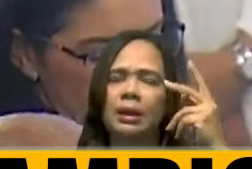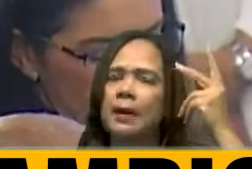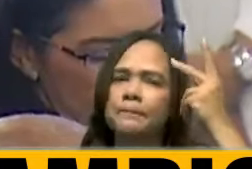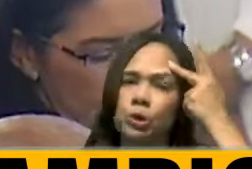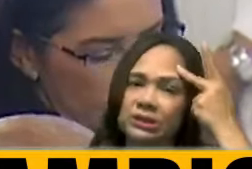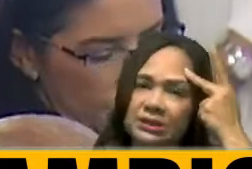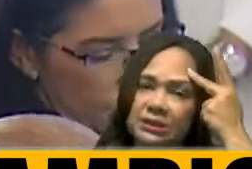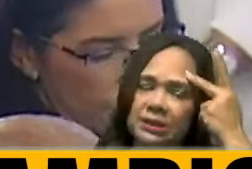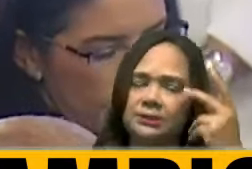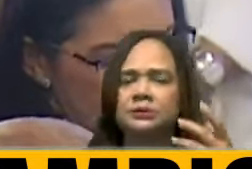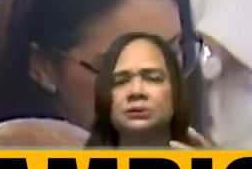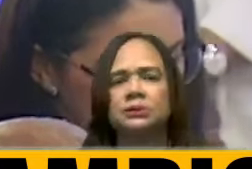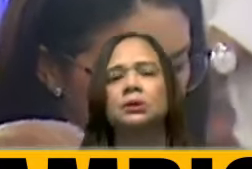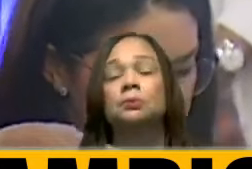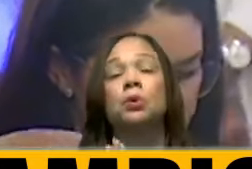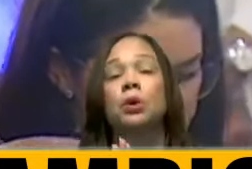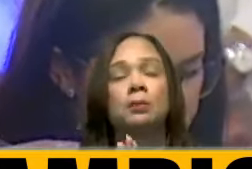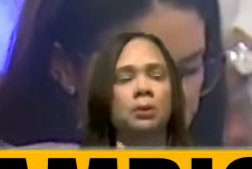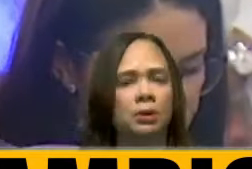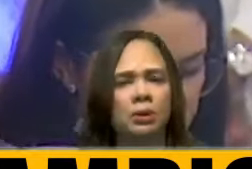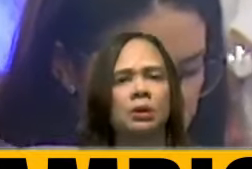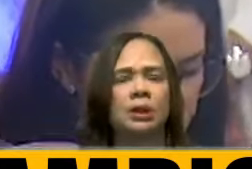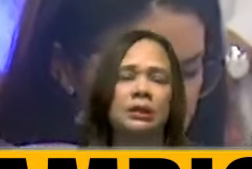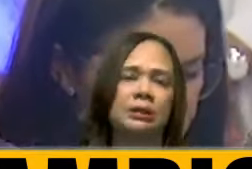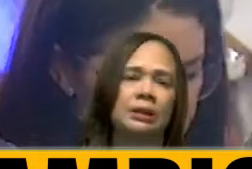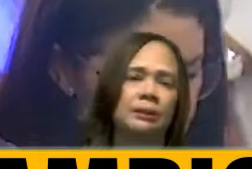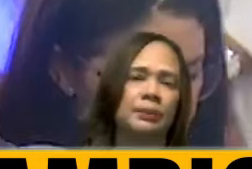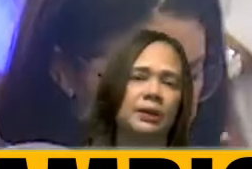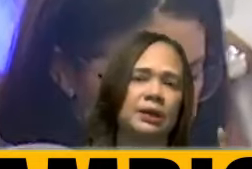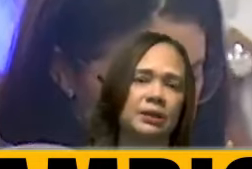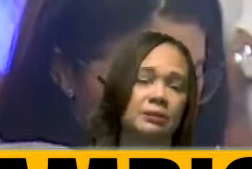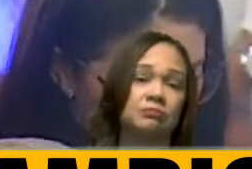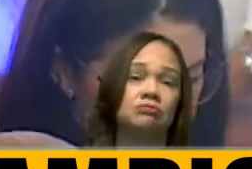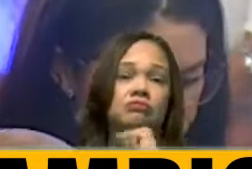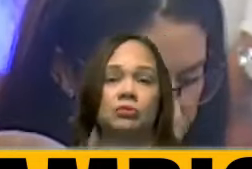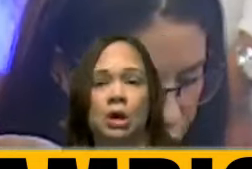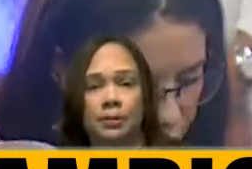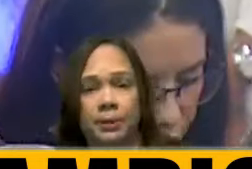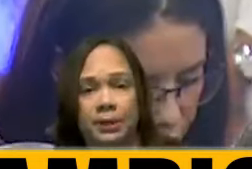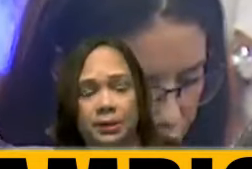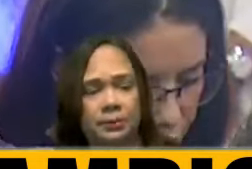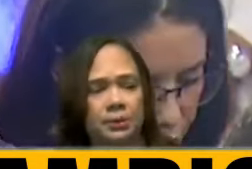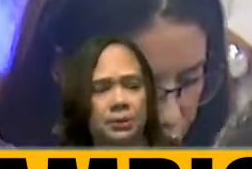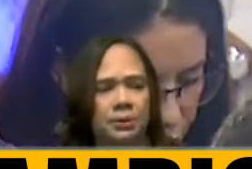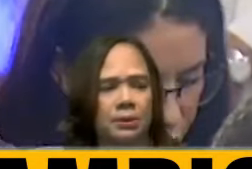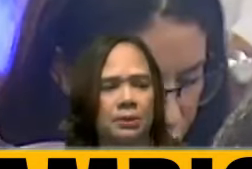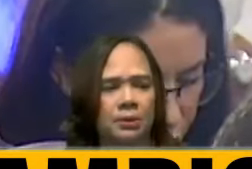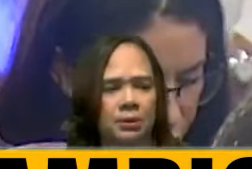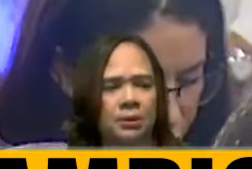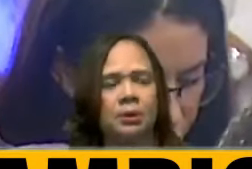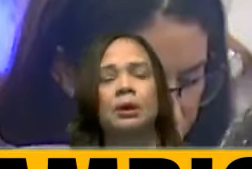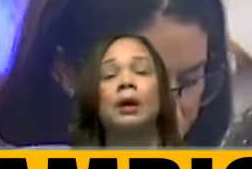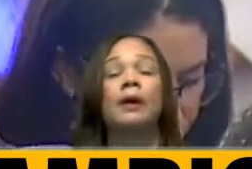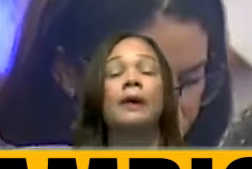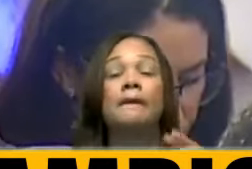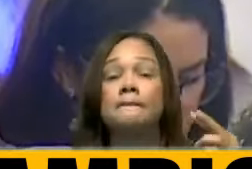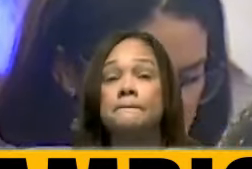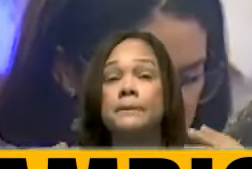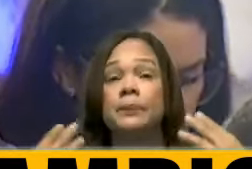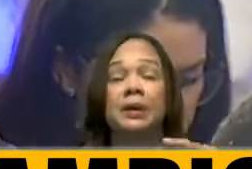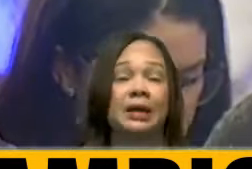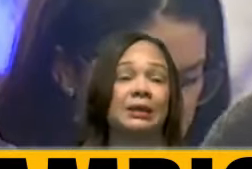dominicana y por ejemplo que salimos del PRD a fundar el prm sabemos que desde que Doña Milagros y